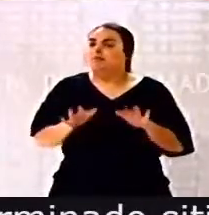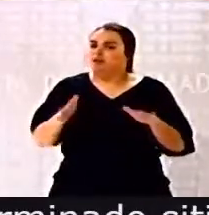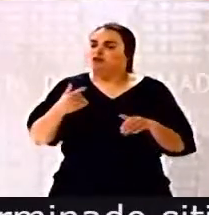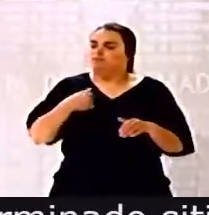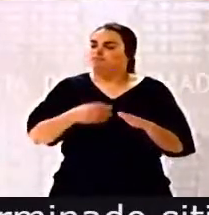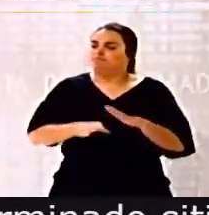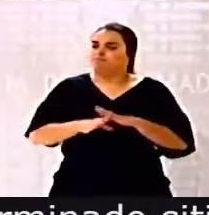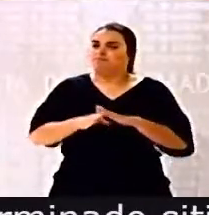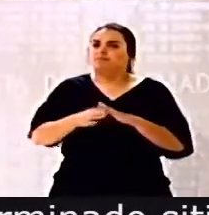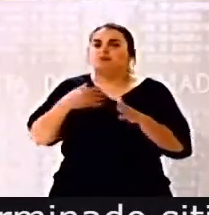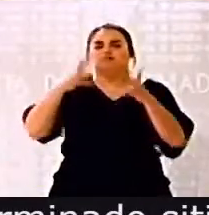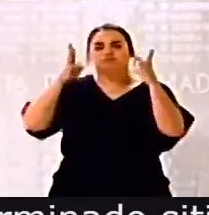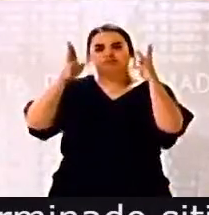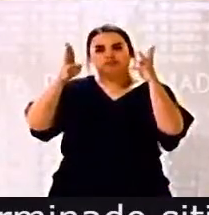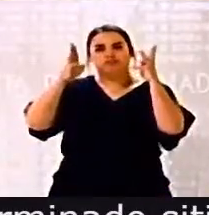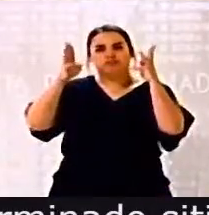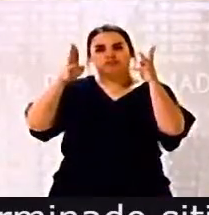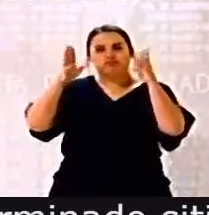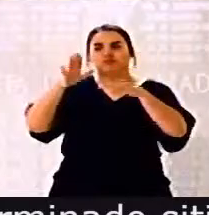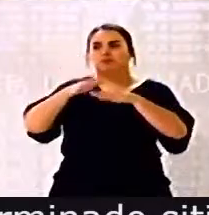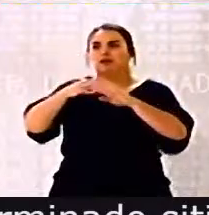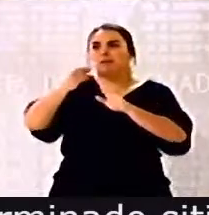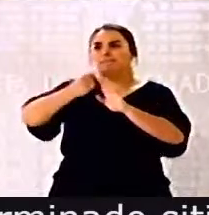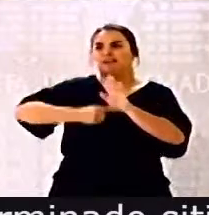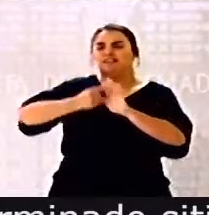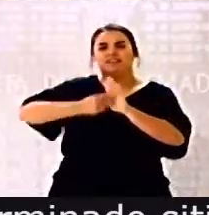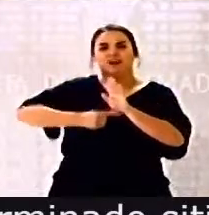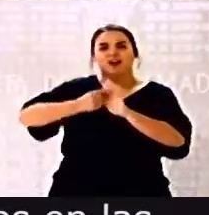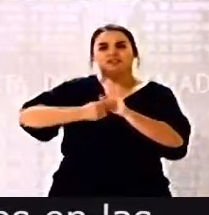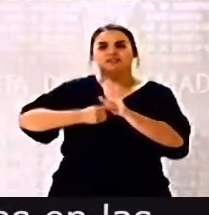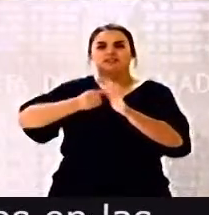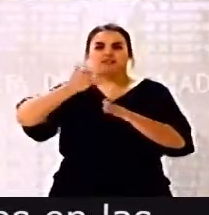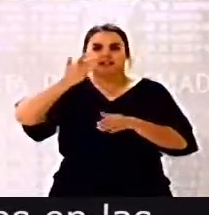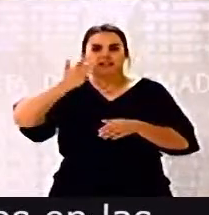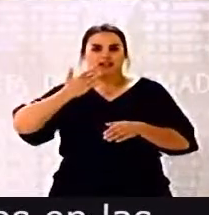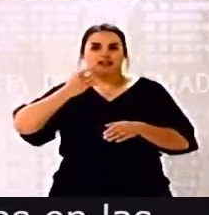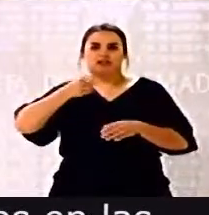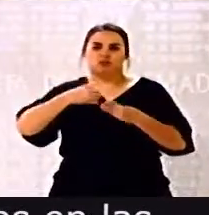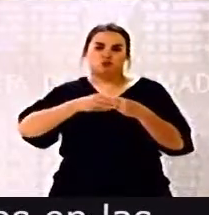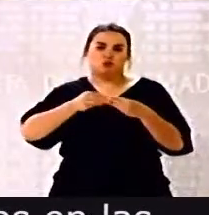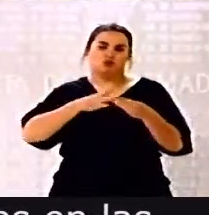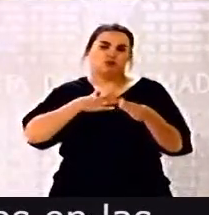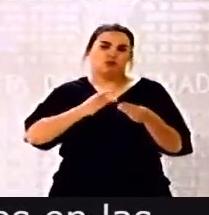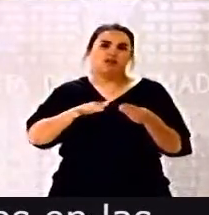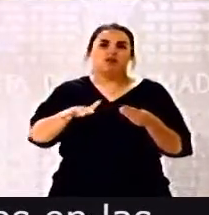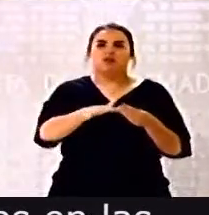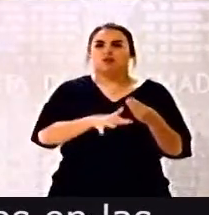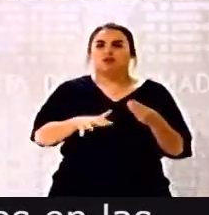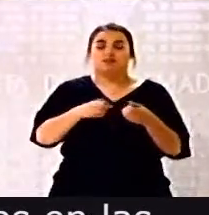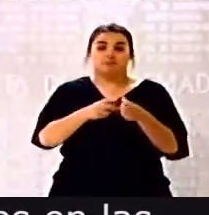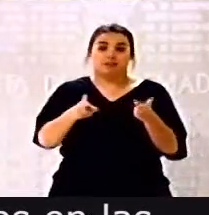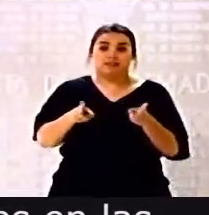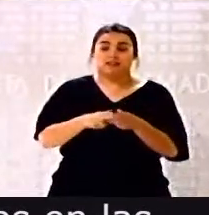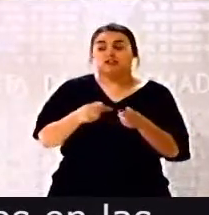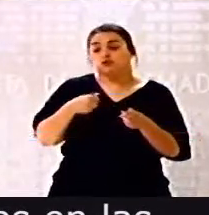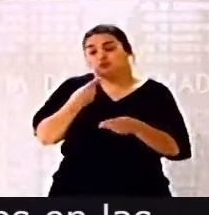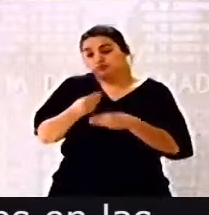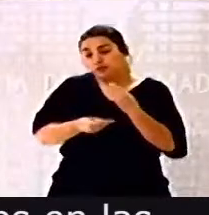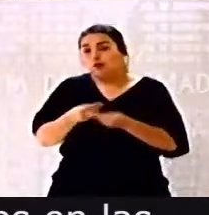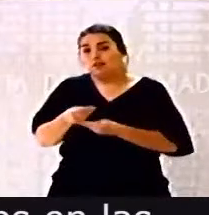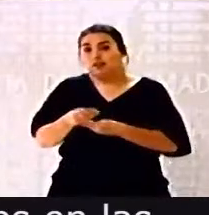podemos hacer recomendaciones en torno a las medidas de higiene que se pueden utilizar en el ámbito de las piscinas, y lo estamos haciendo